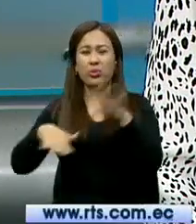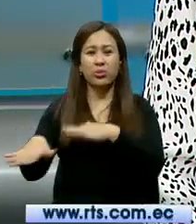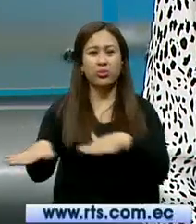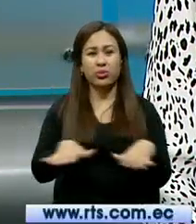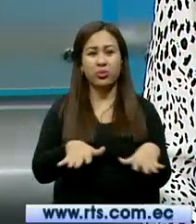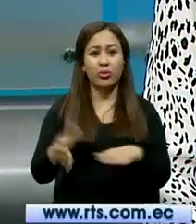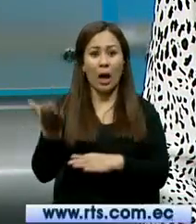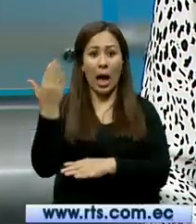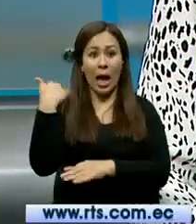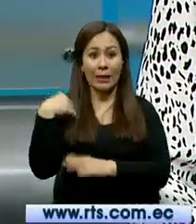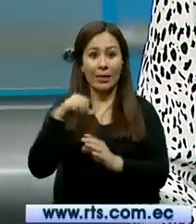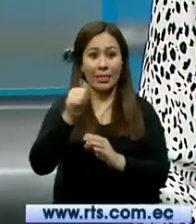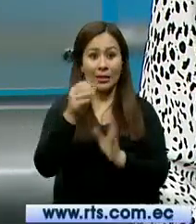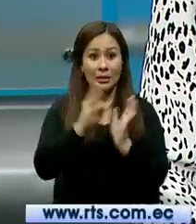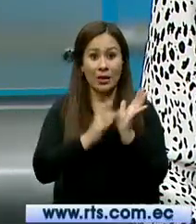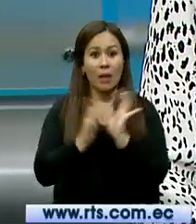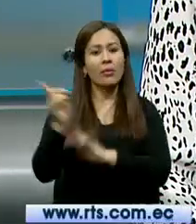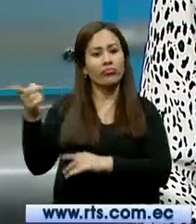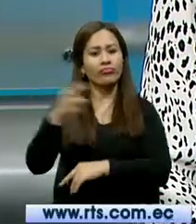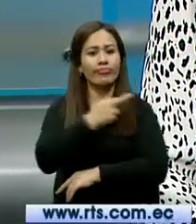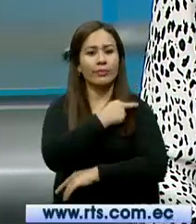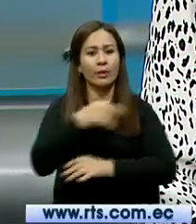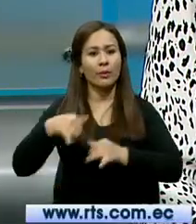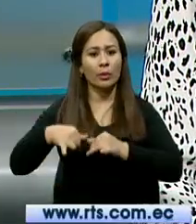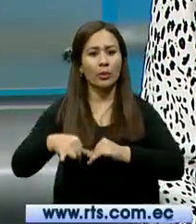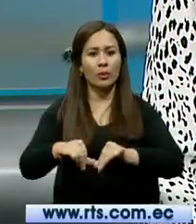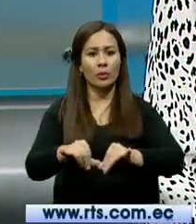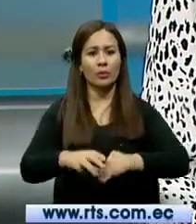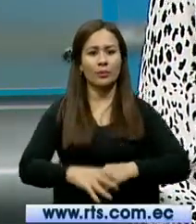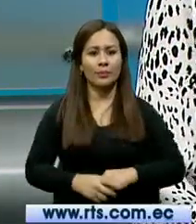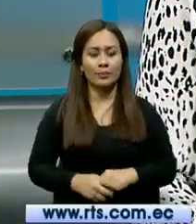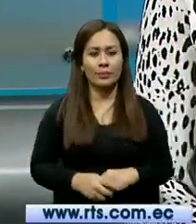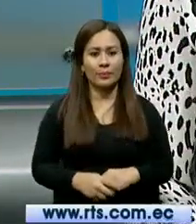terremoto del pasado 16 de abril.